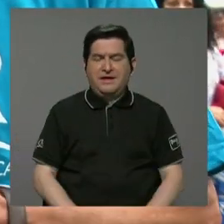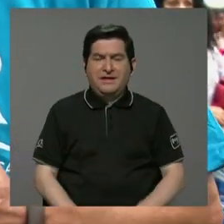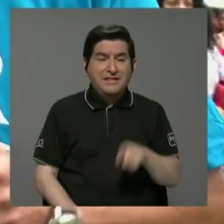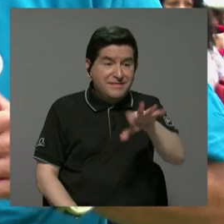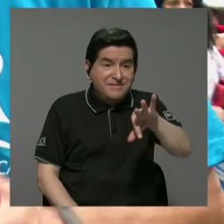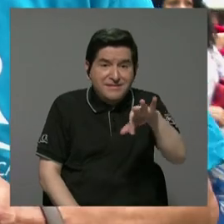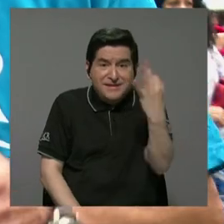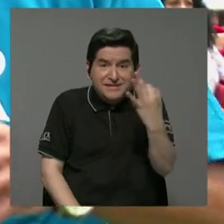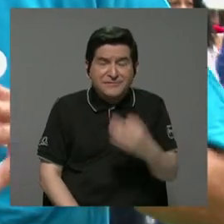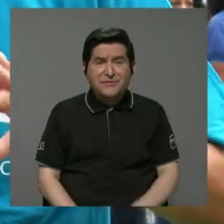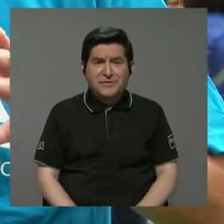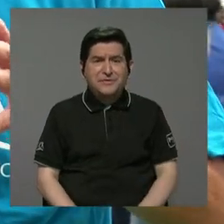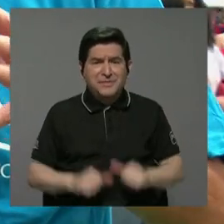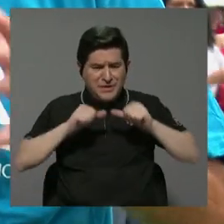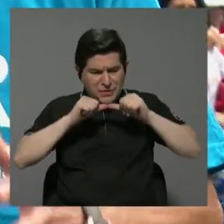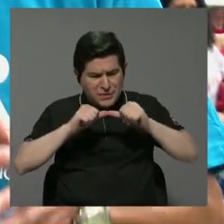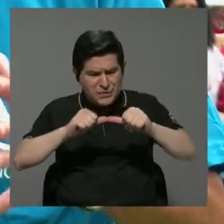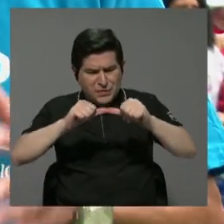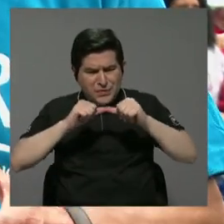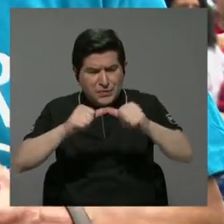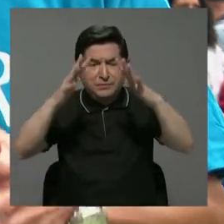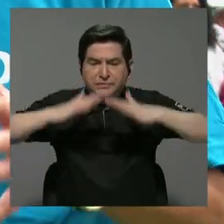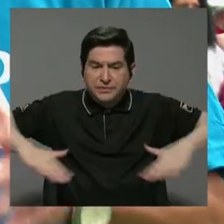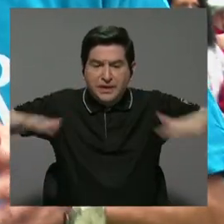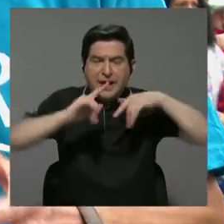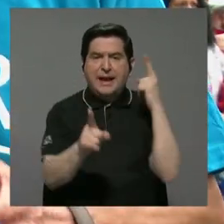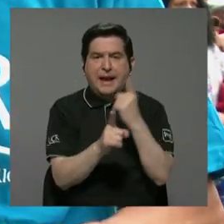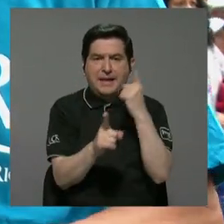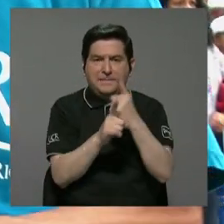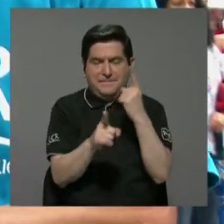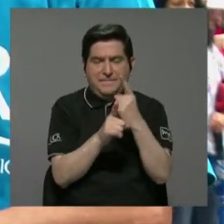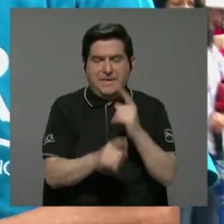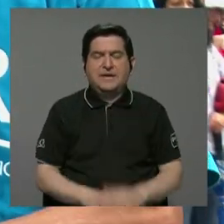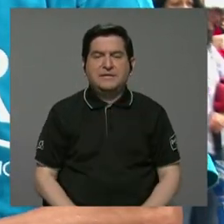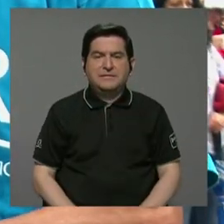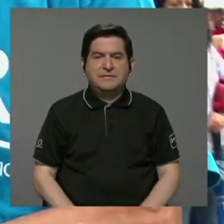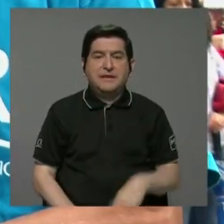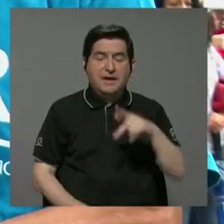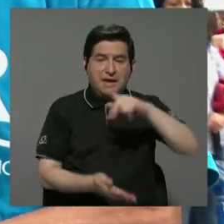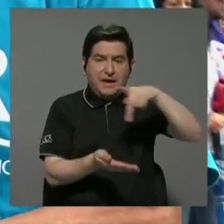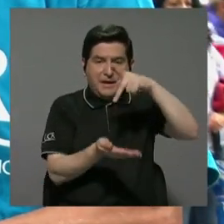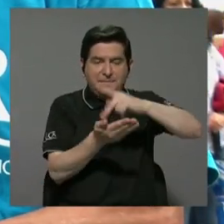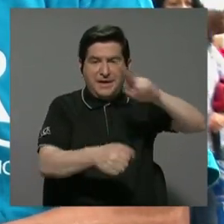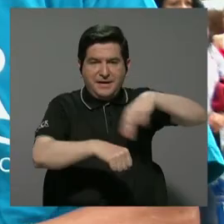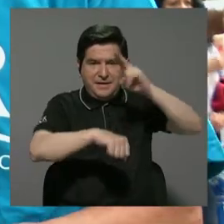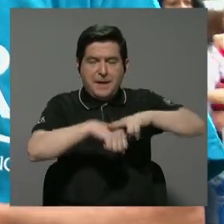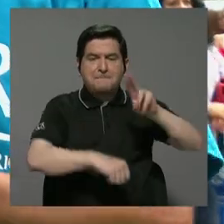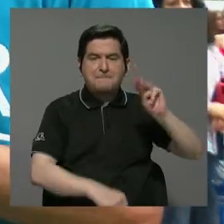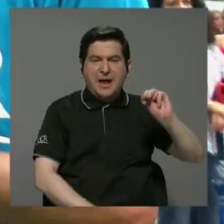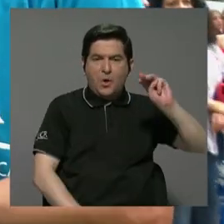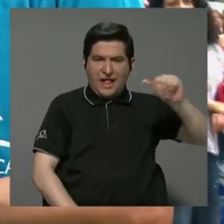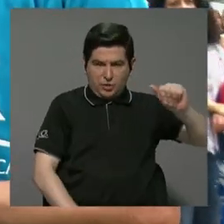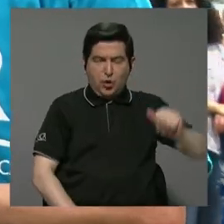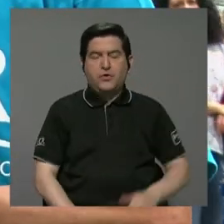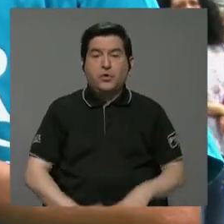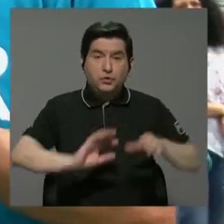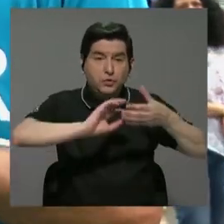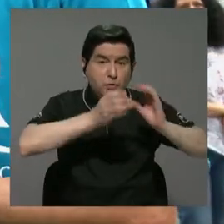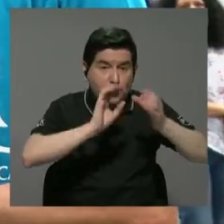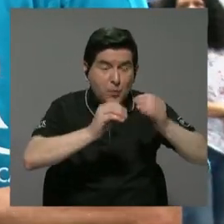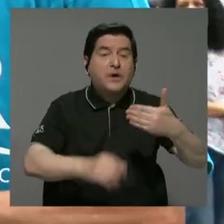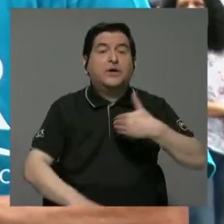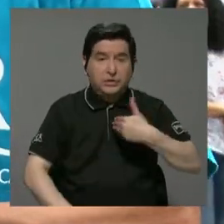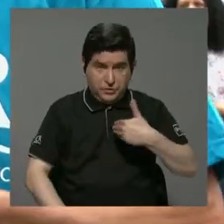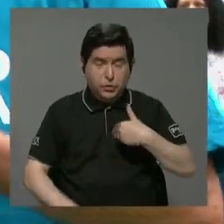posible mantener el ambiente adecuado y la sostenibilidad del Parque Nacional Manuel Antonio, Los datos los tenemos,